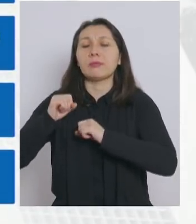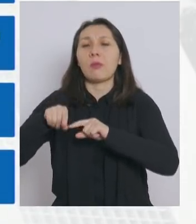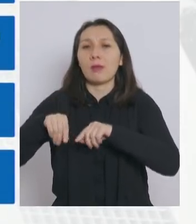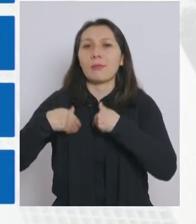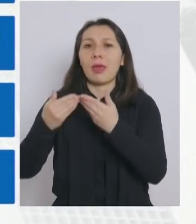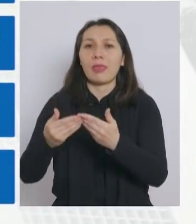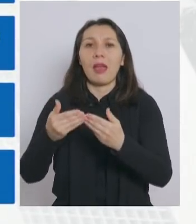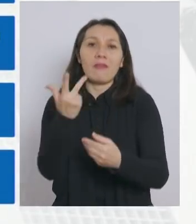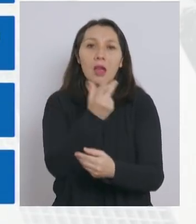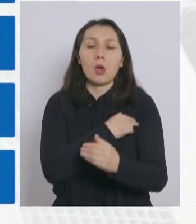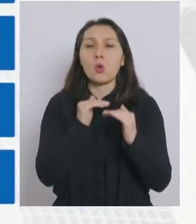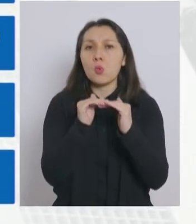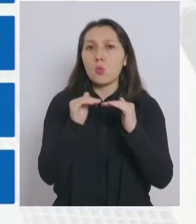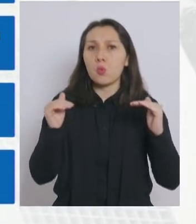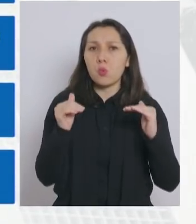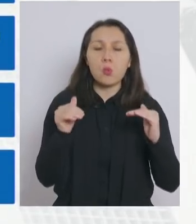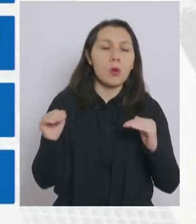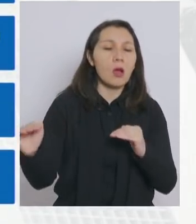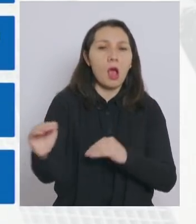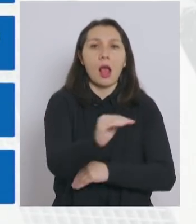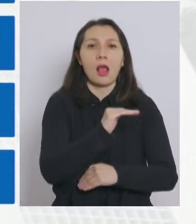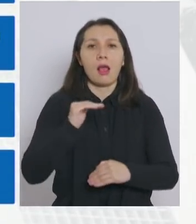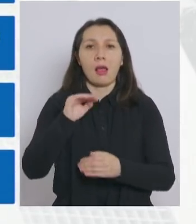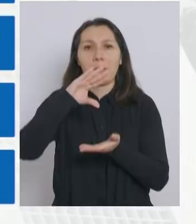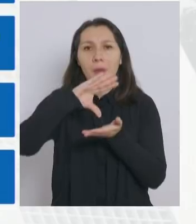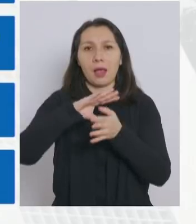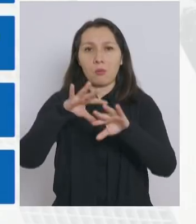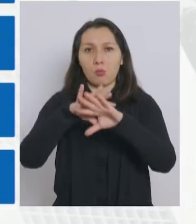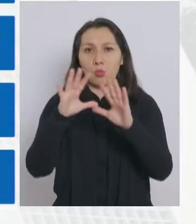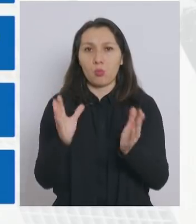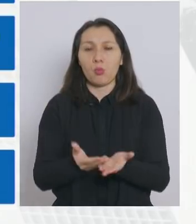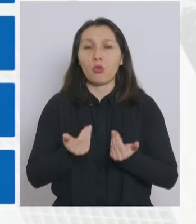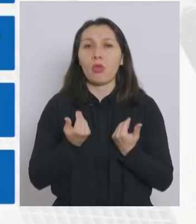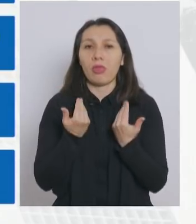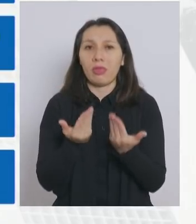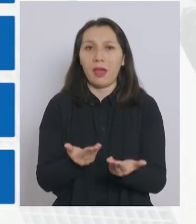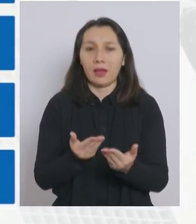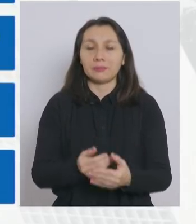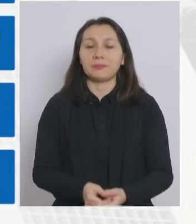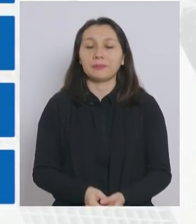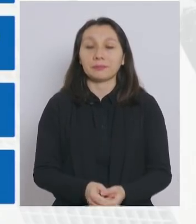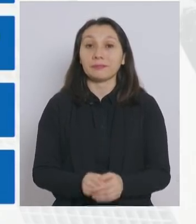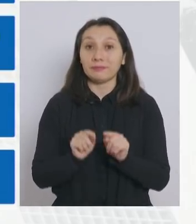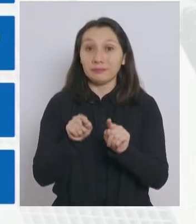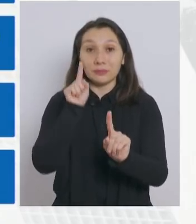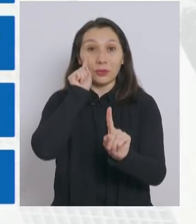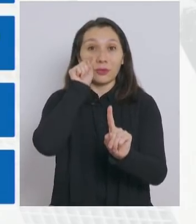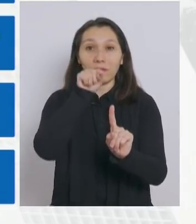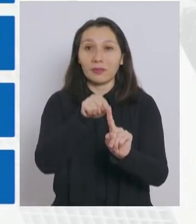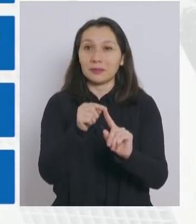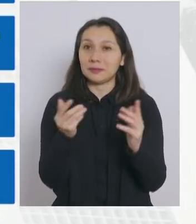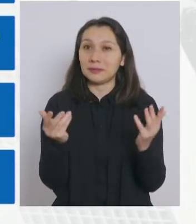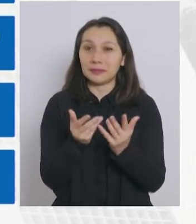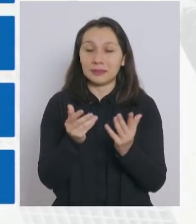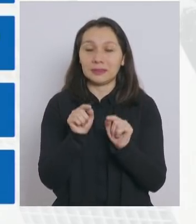garantizar un acceso justo y equitativo para todos los países del mundo. Entonces, el objetivo es